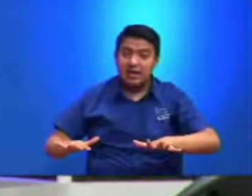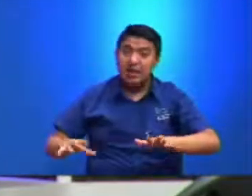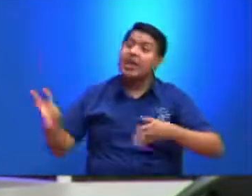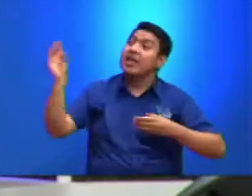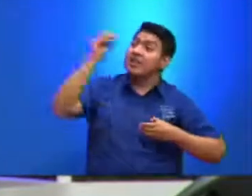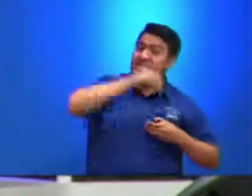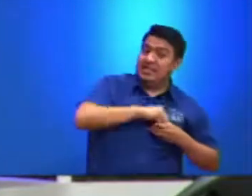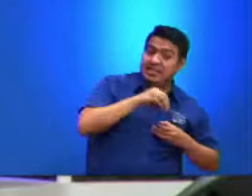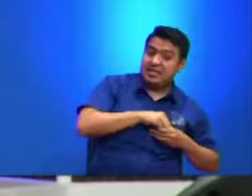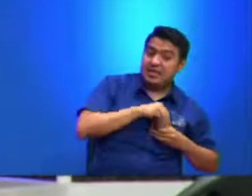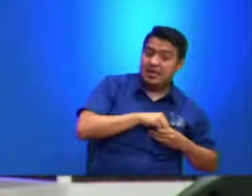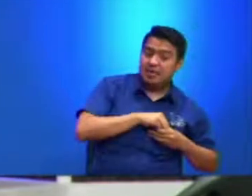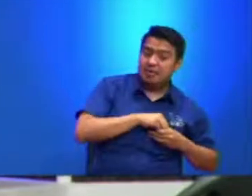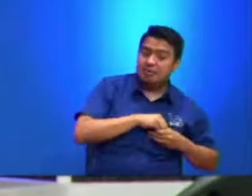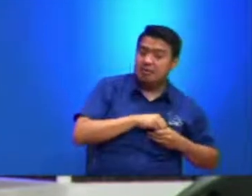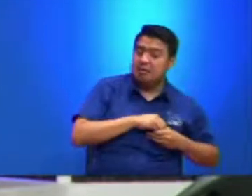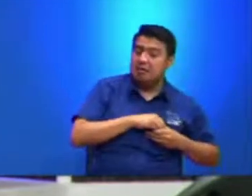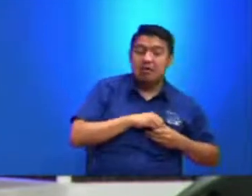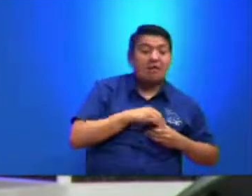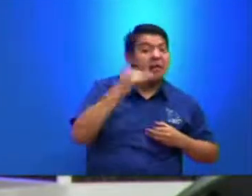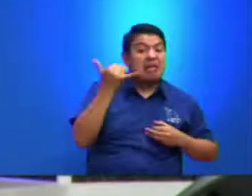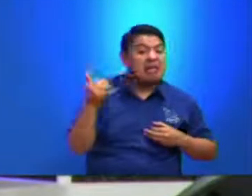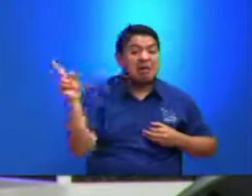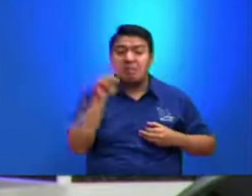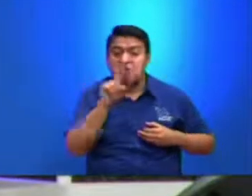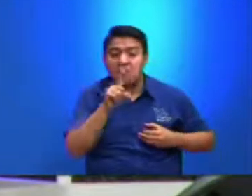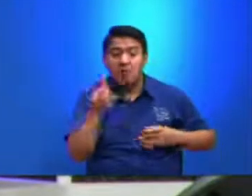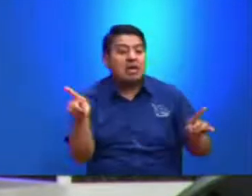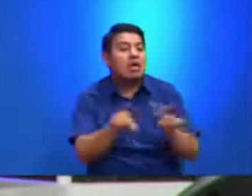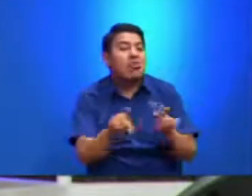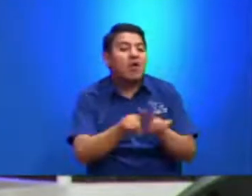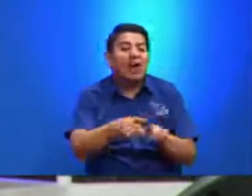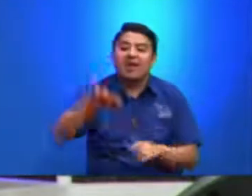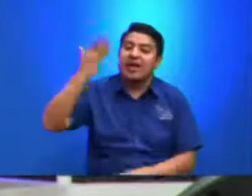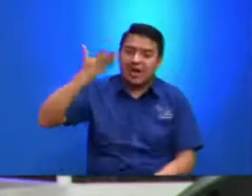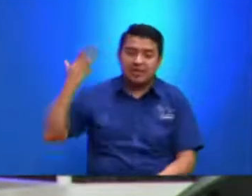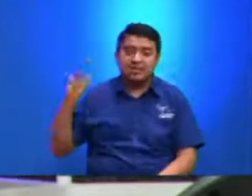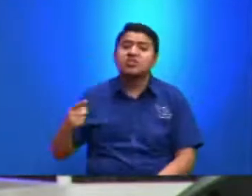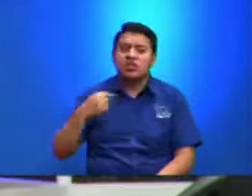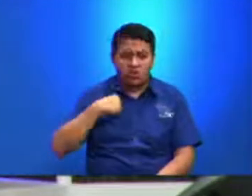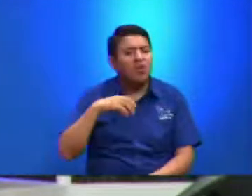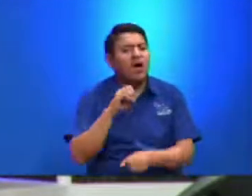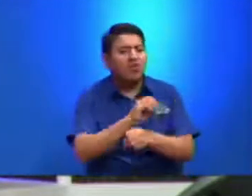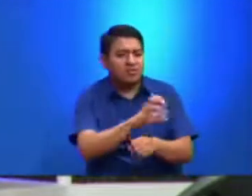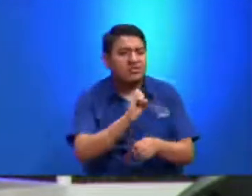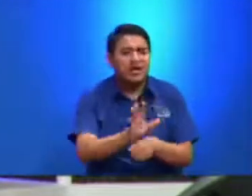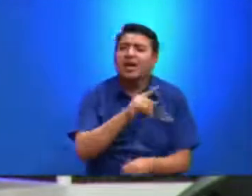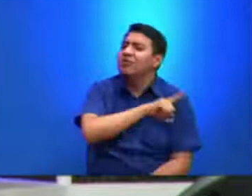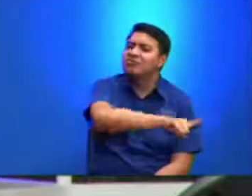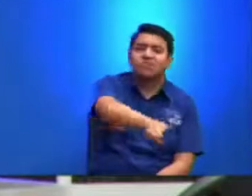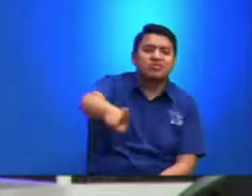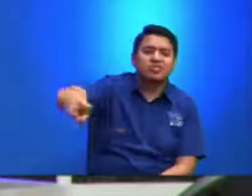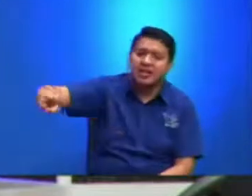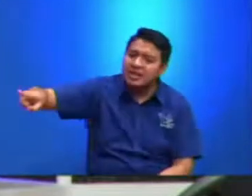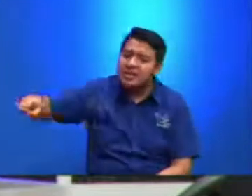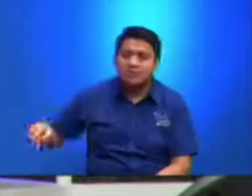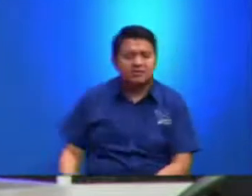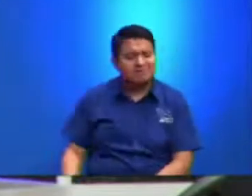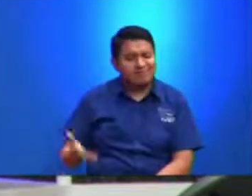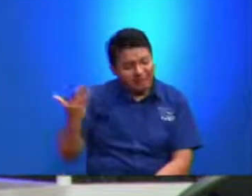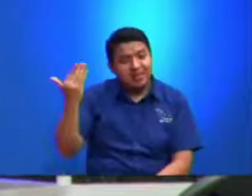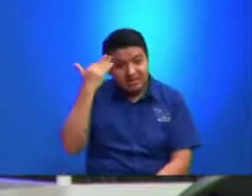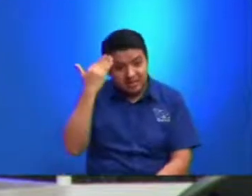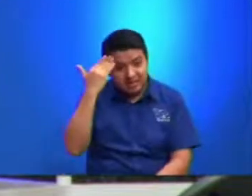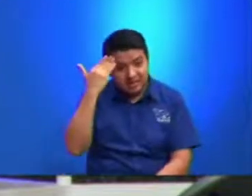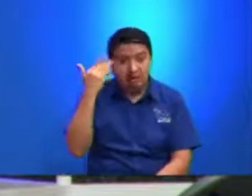corazón, ya no vuelves a ser la misma persona. Yo te recomiendo en el nombre del Señor Jesucristo, yo sé que tú eres un buen cristiano que